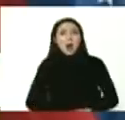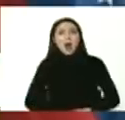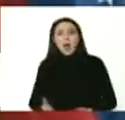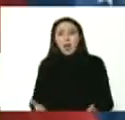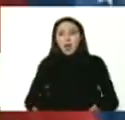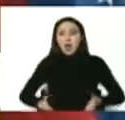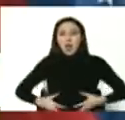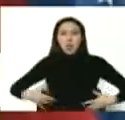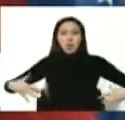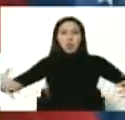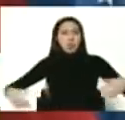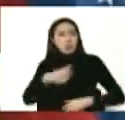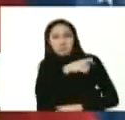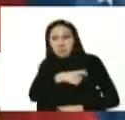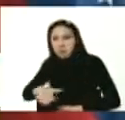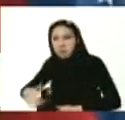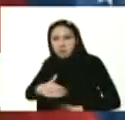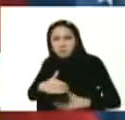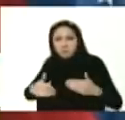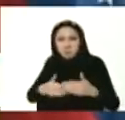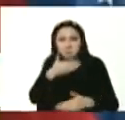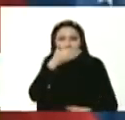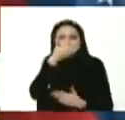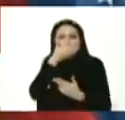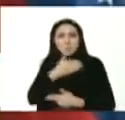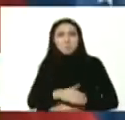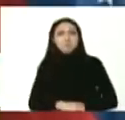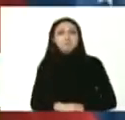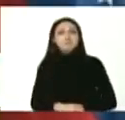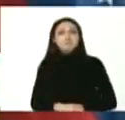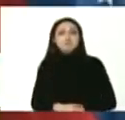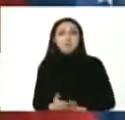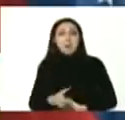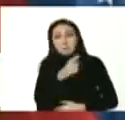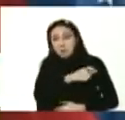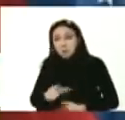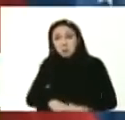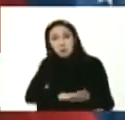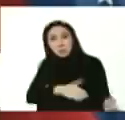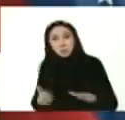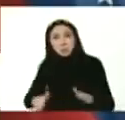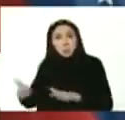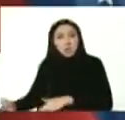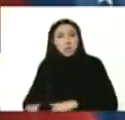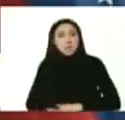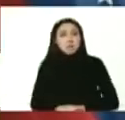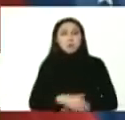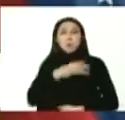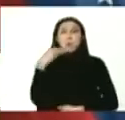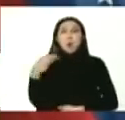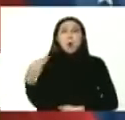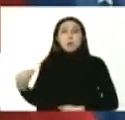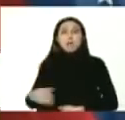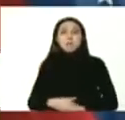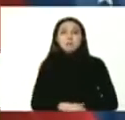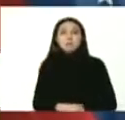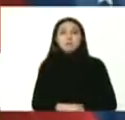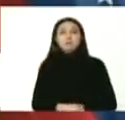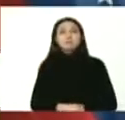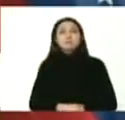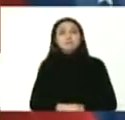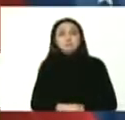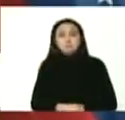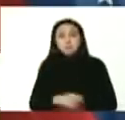ilegales, delictivas para unos y luto, tragedia para millares de jóvenes y sus